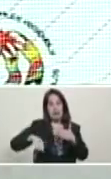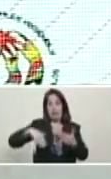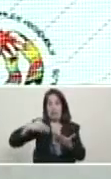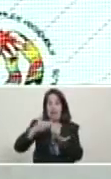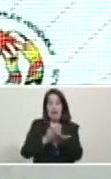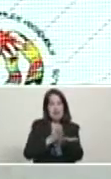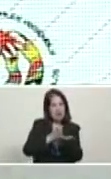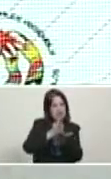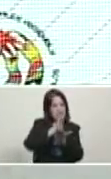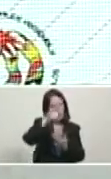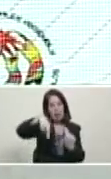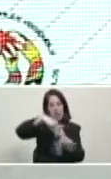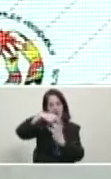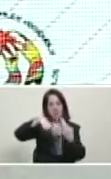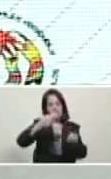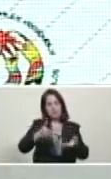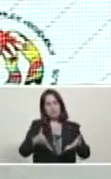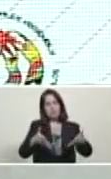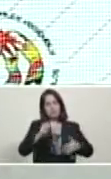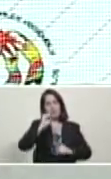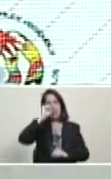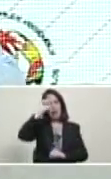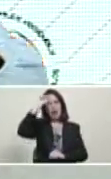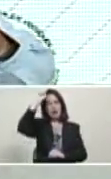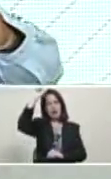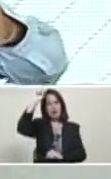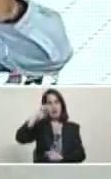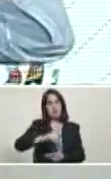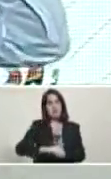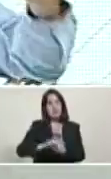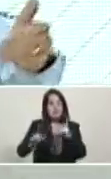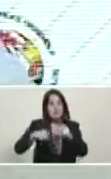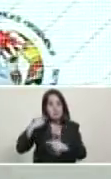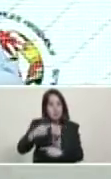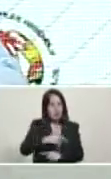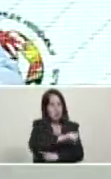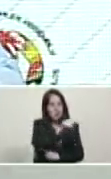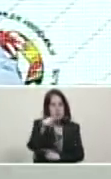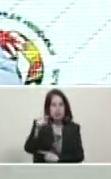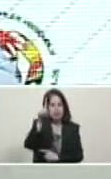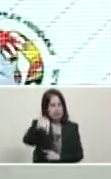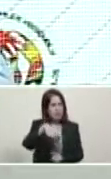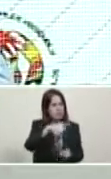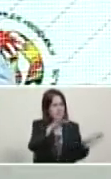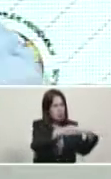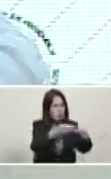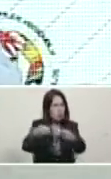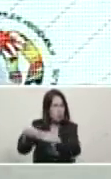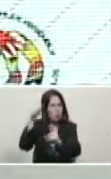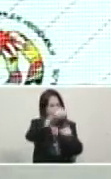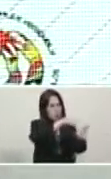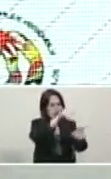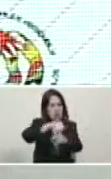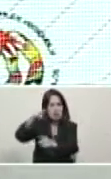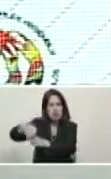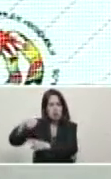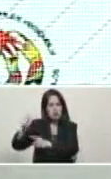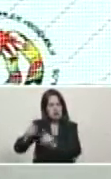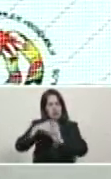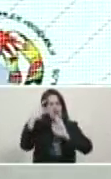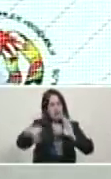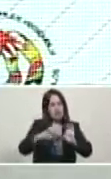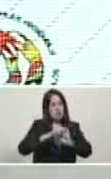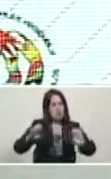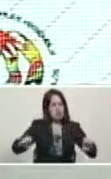victorioso de la revolución y después de ustedes tantas luchas por el derecho a la educación a la